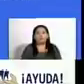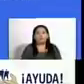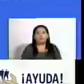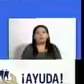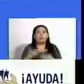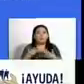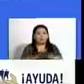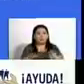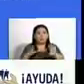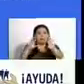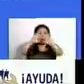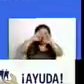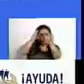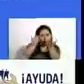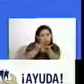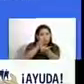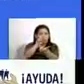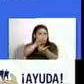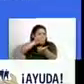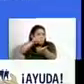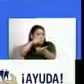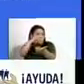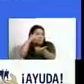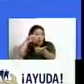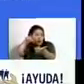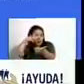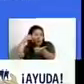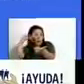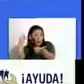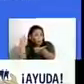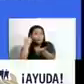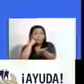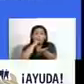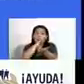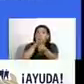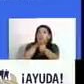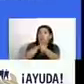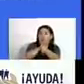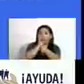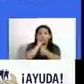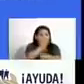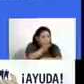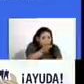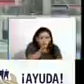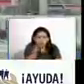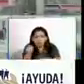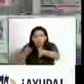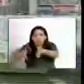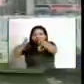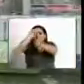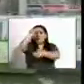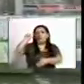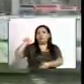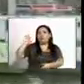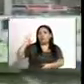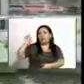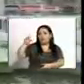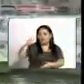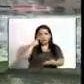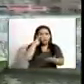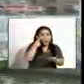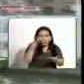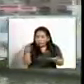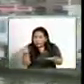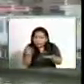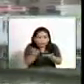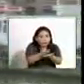Ya hay más de 1 millón de infectados con el nuevo coronavirus en el mundo. Según un conteo de la AFP realizado a partir de datos